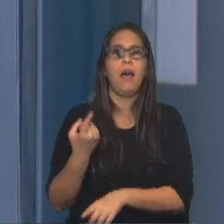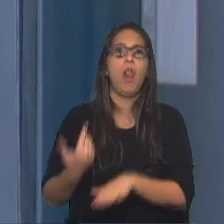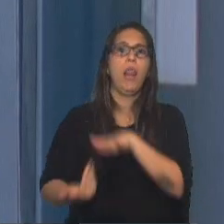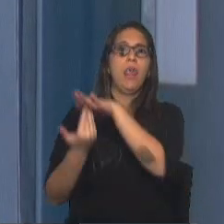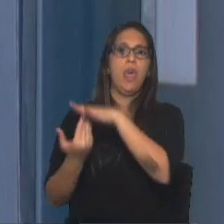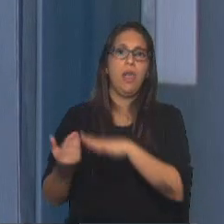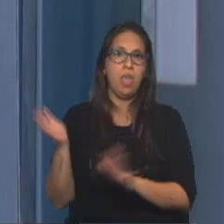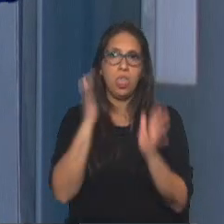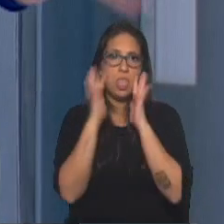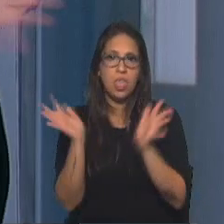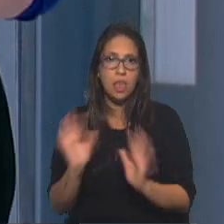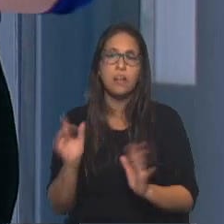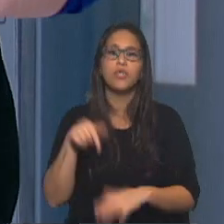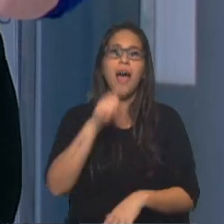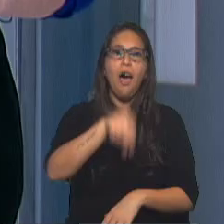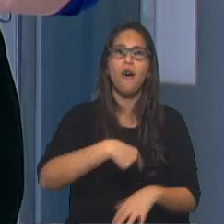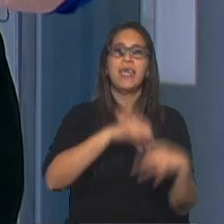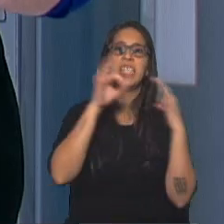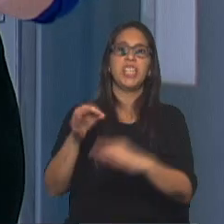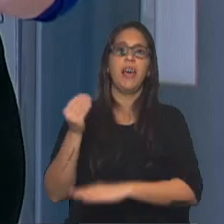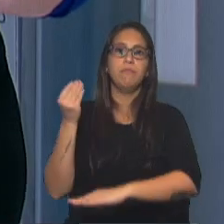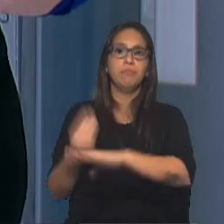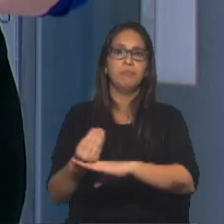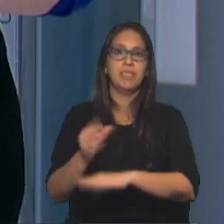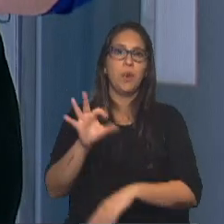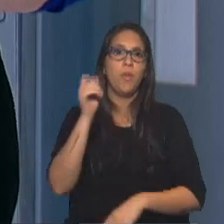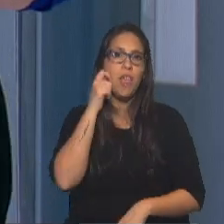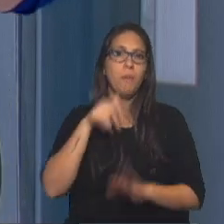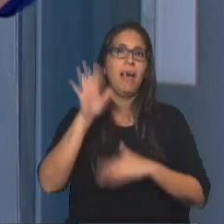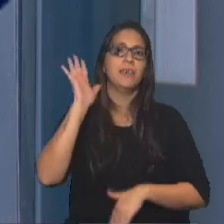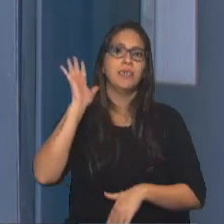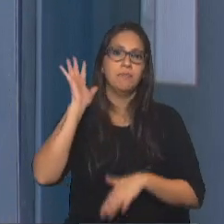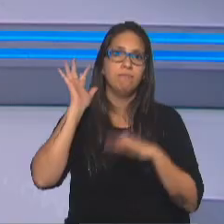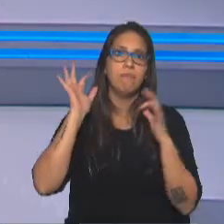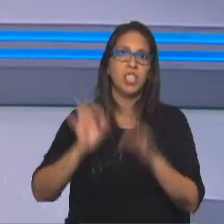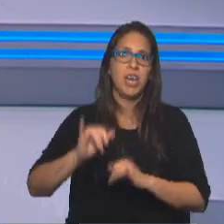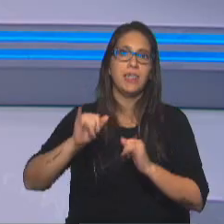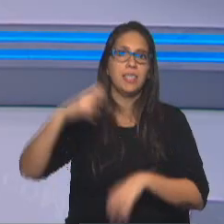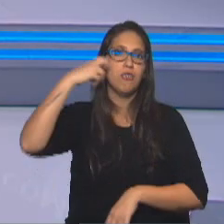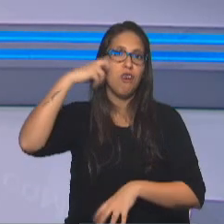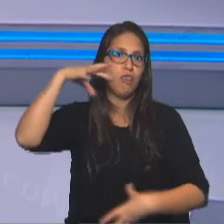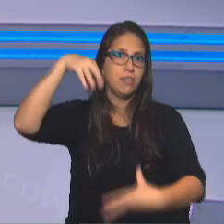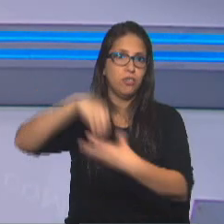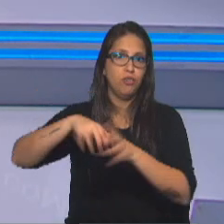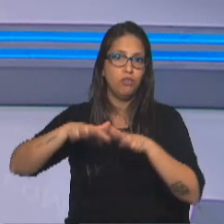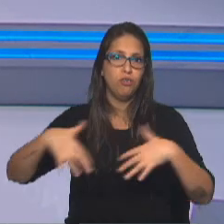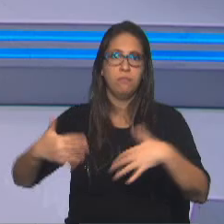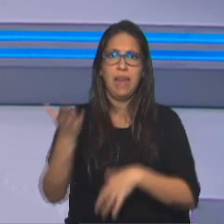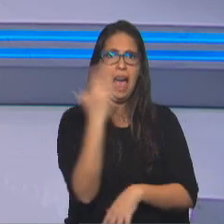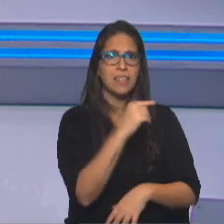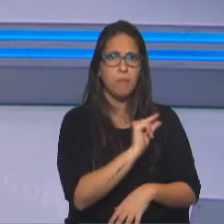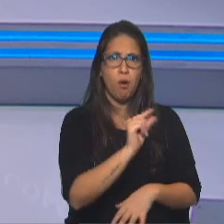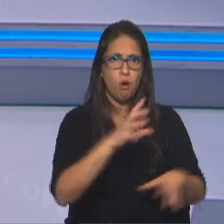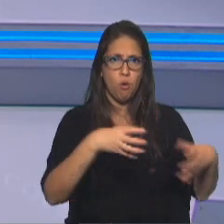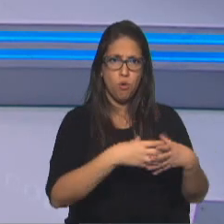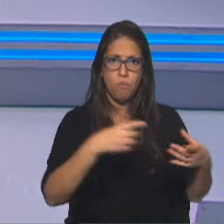eso este dato es relevante de que llega recién con 50 años o más al Parlamento. Y hace muy poco que es líder de la oposición, del